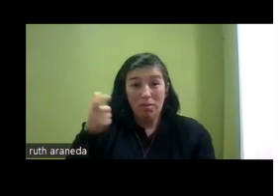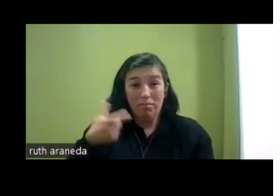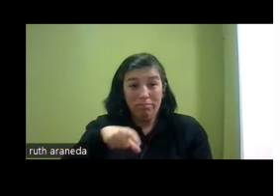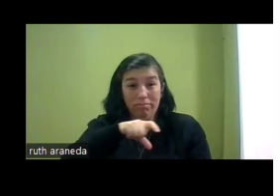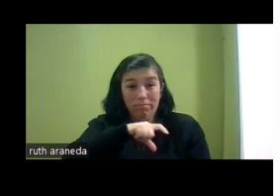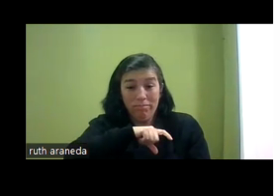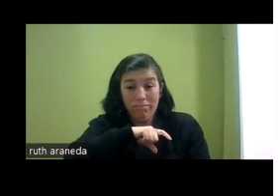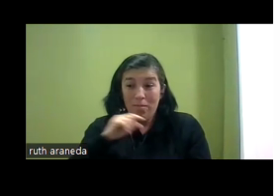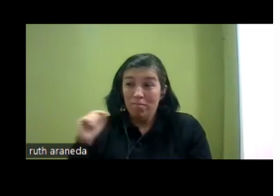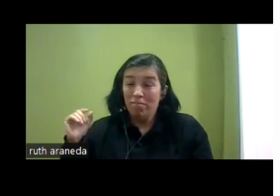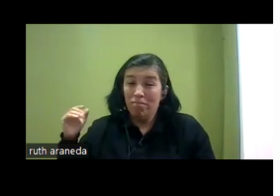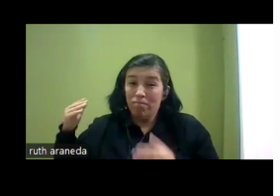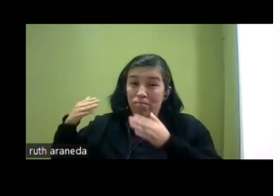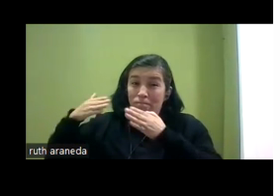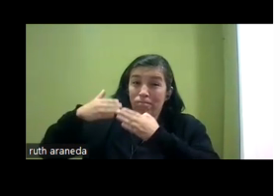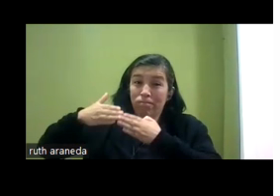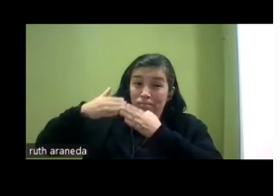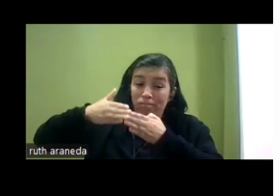situación es que